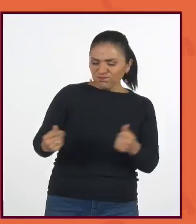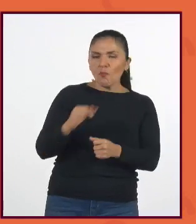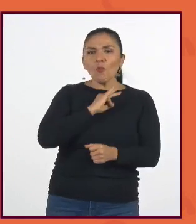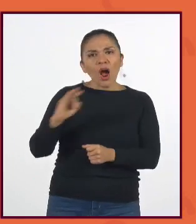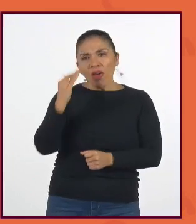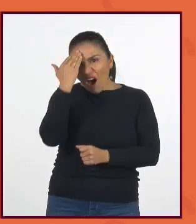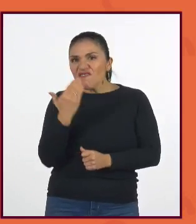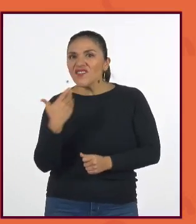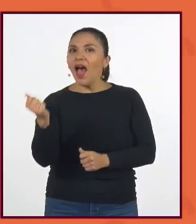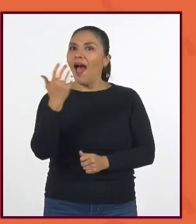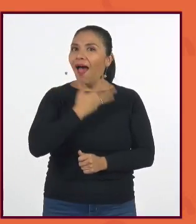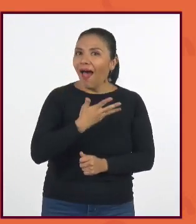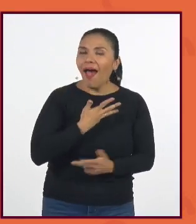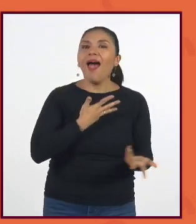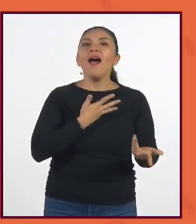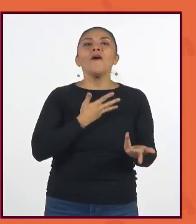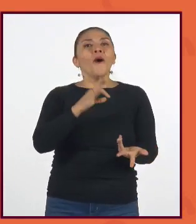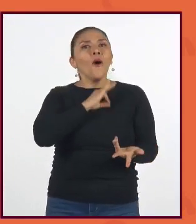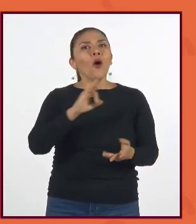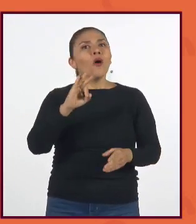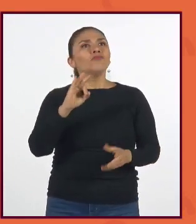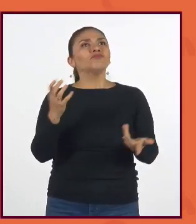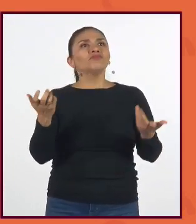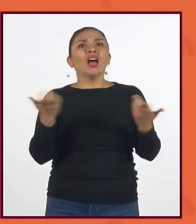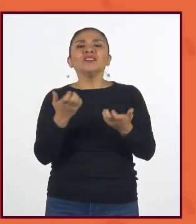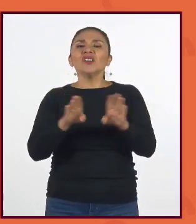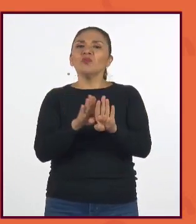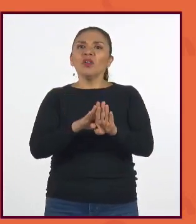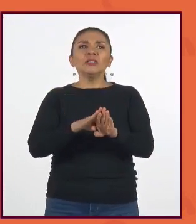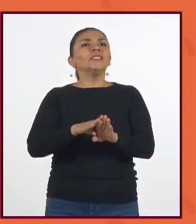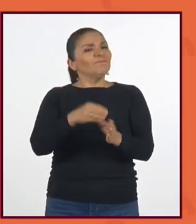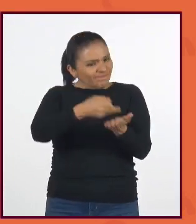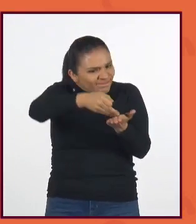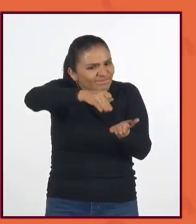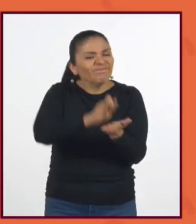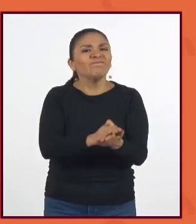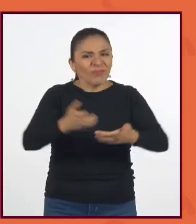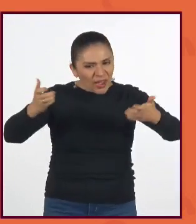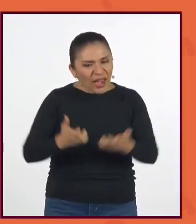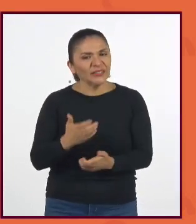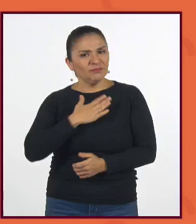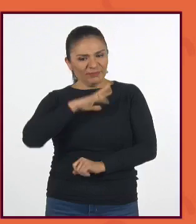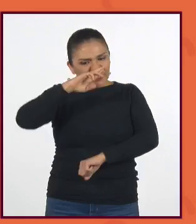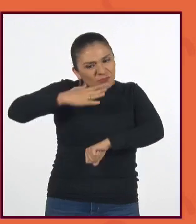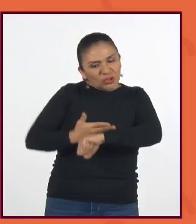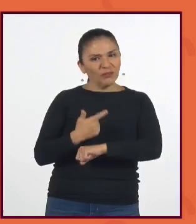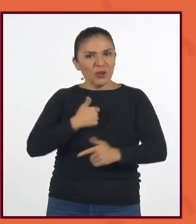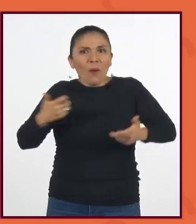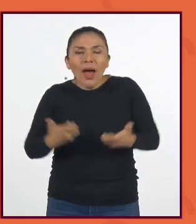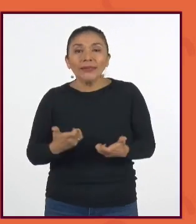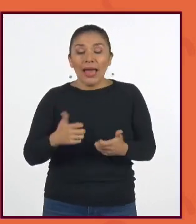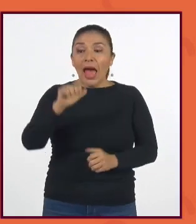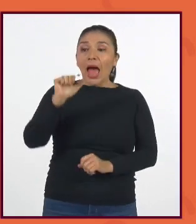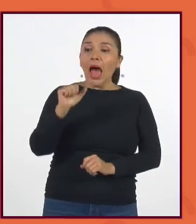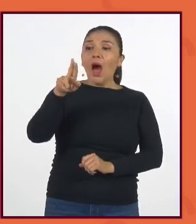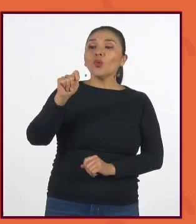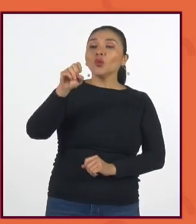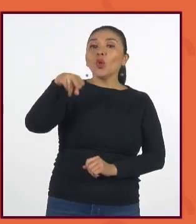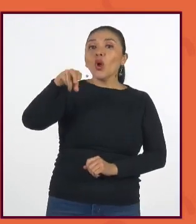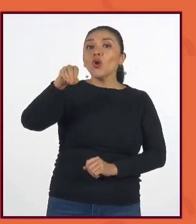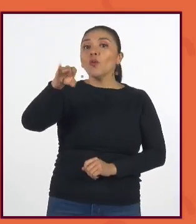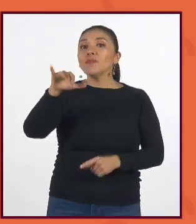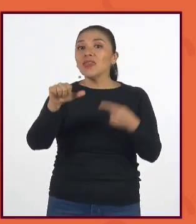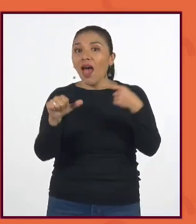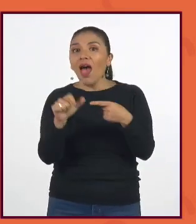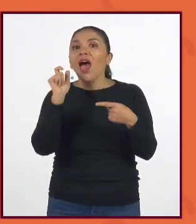de problemas, la capacidad de afrontamiento, la autonomía. La autonomía hablando ya más a